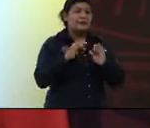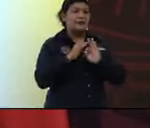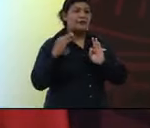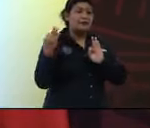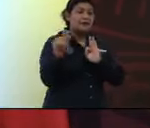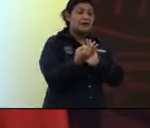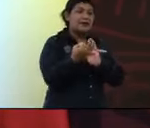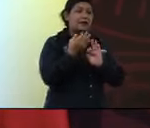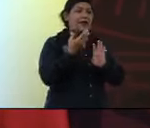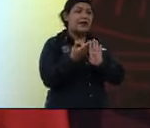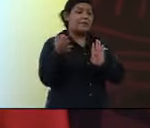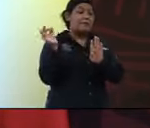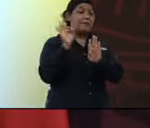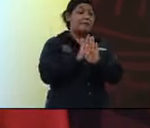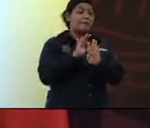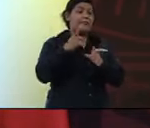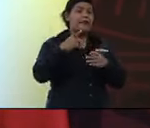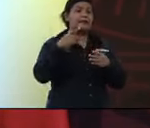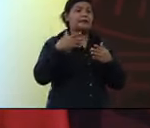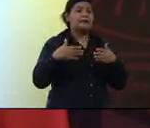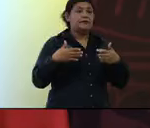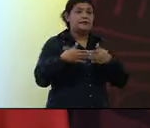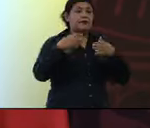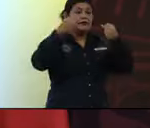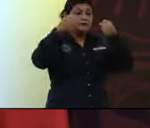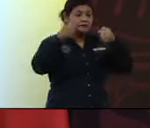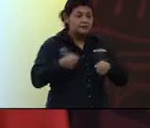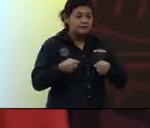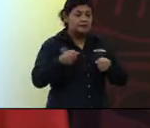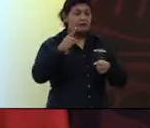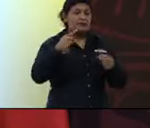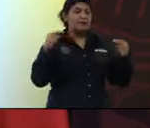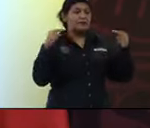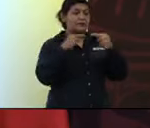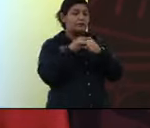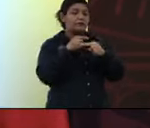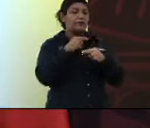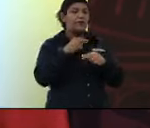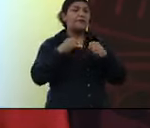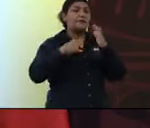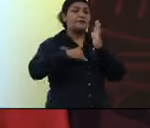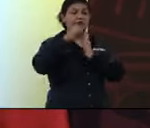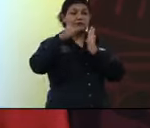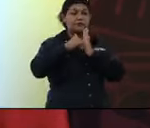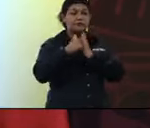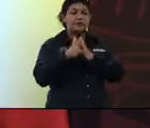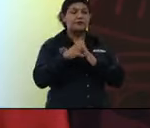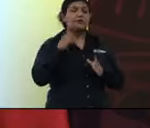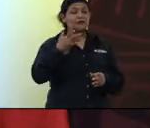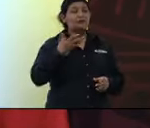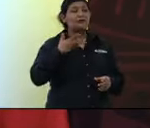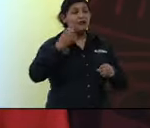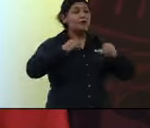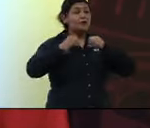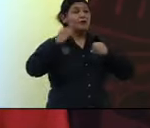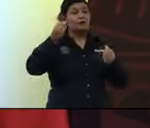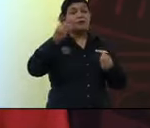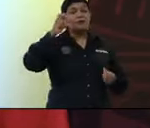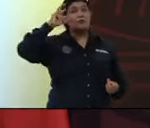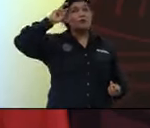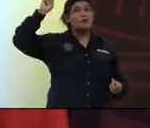área de la Pedrera, con la seguridad de una vía pavimentada. Es una obra también muy soñada y muy requerida de